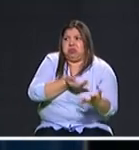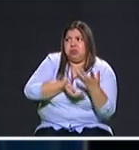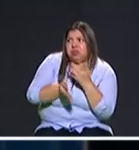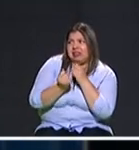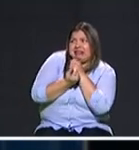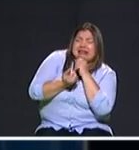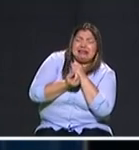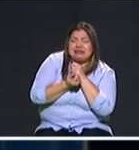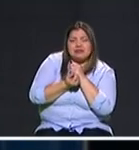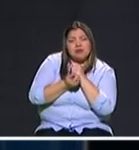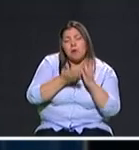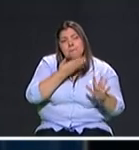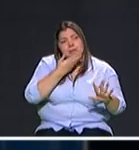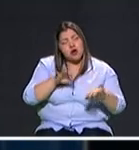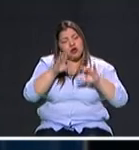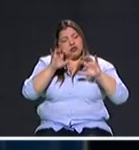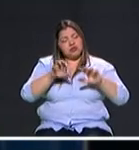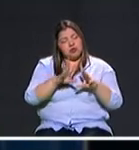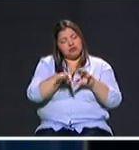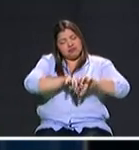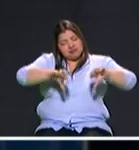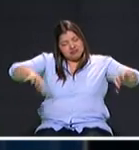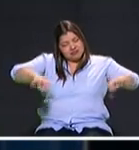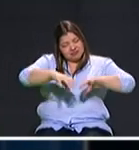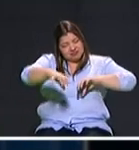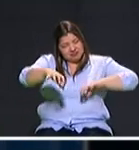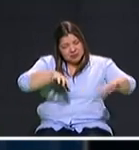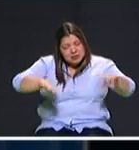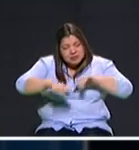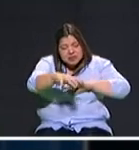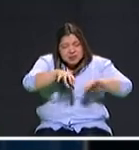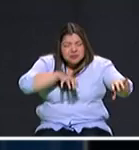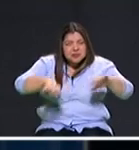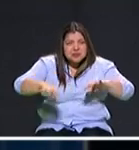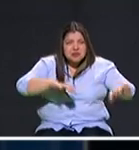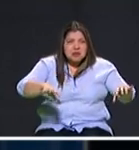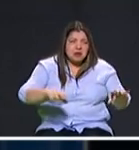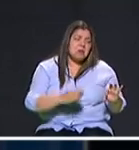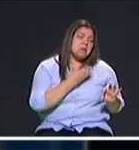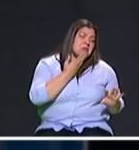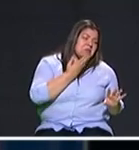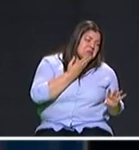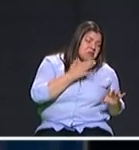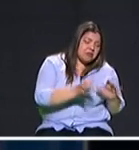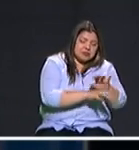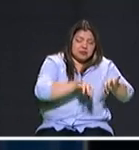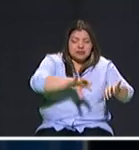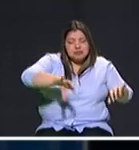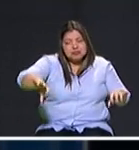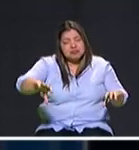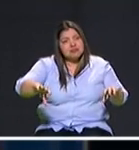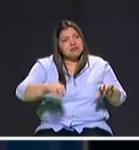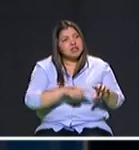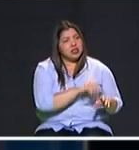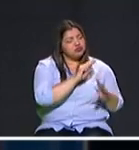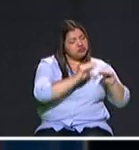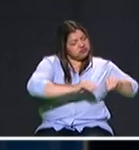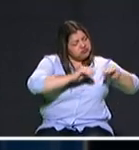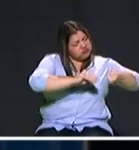para que tengamos la capacidad de encontrar como los personajes los podemos reconvertir un ciudadano ciudadano obviamente